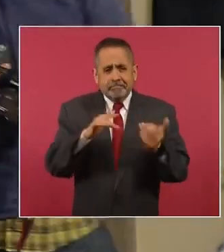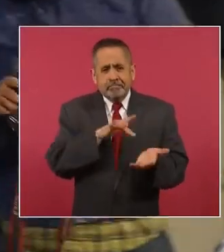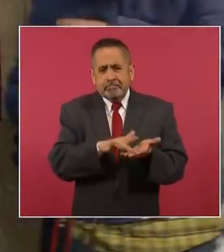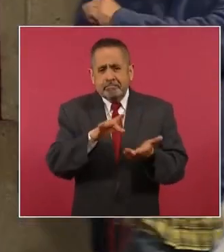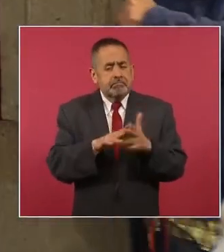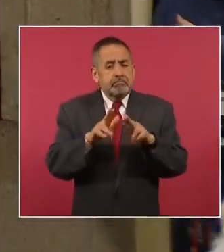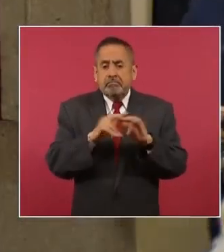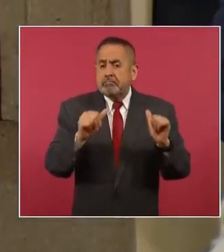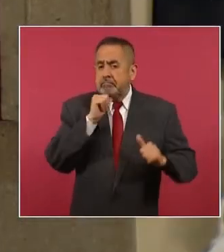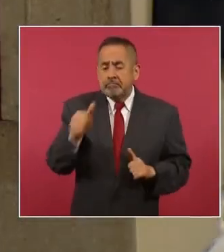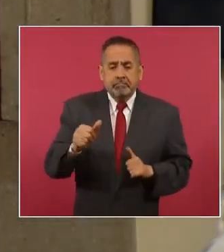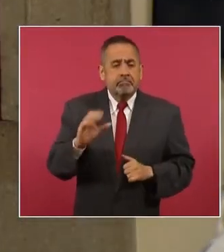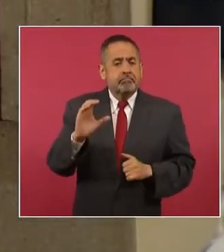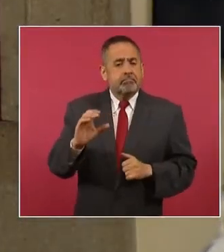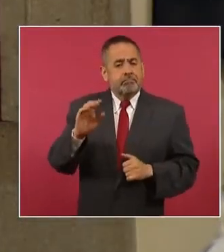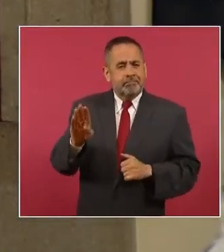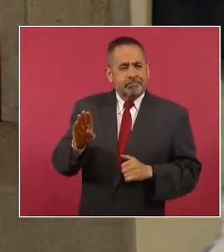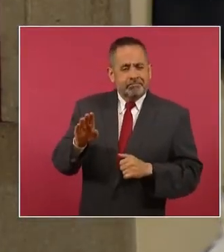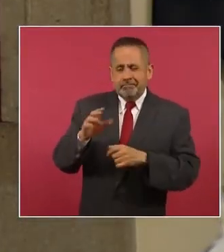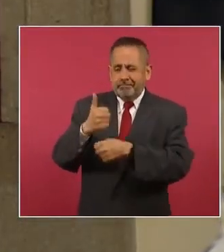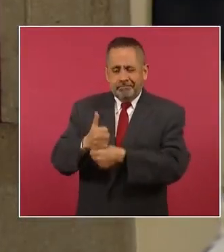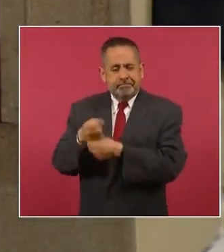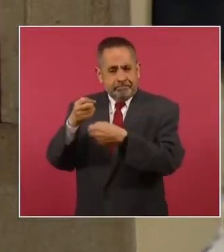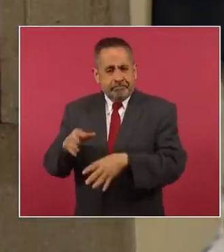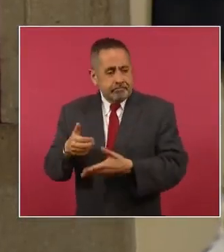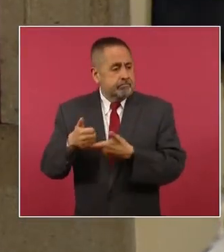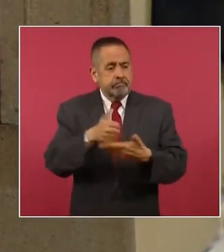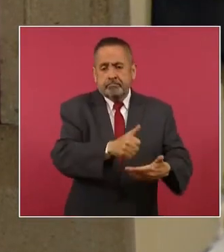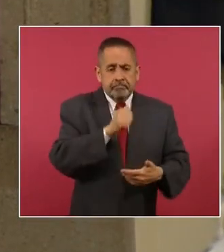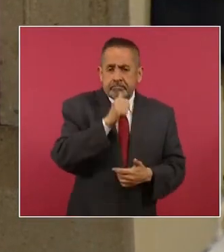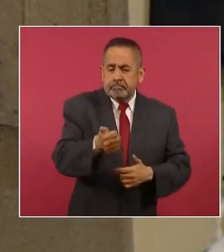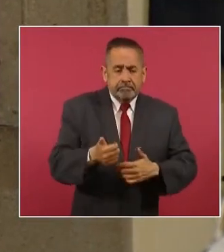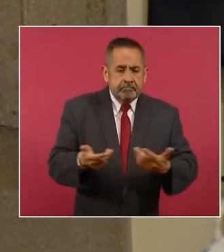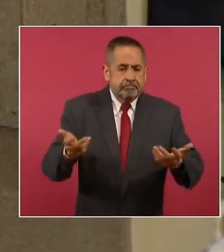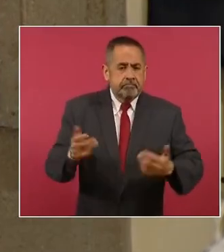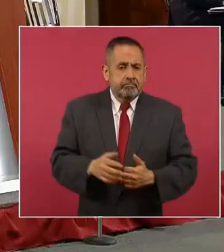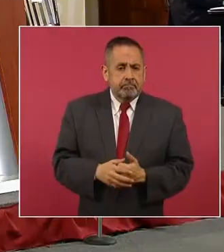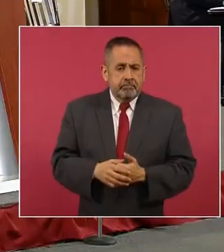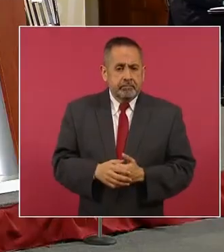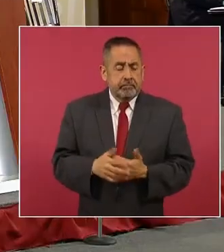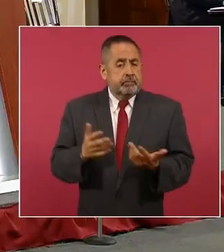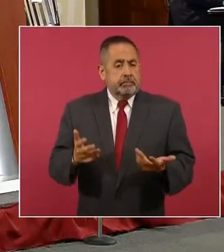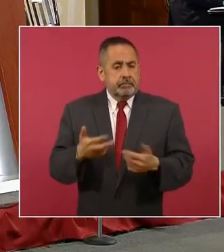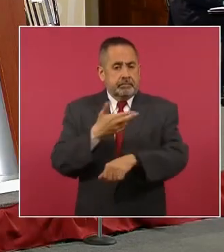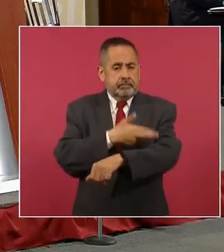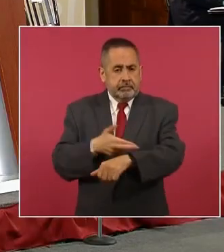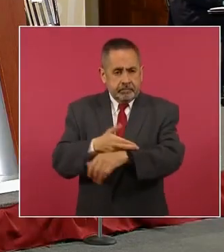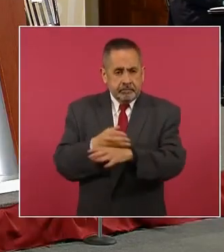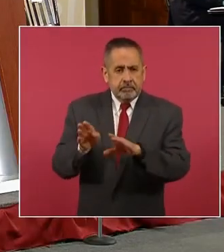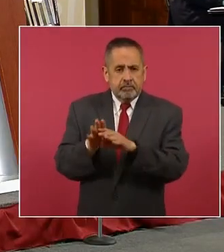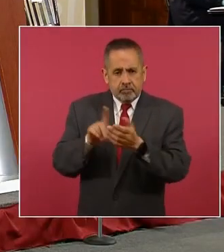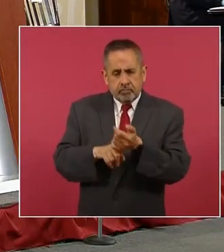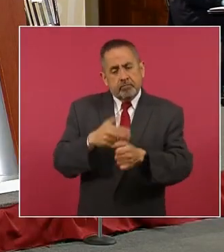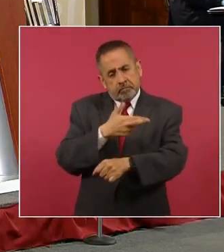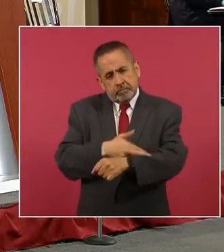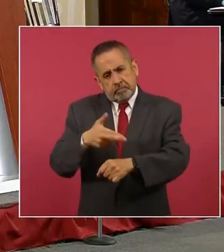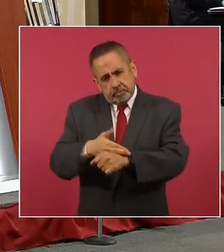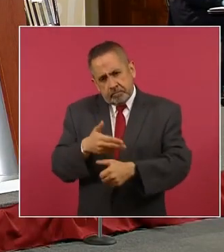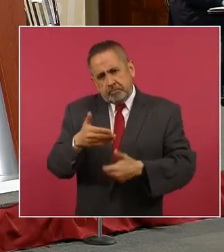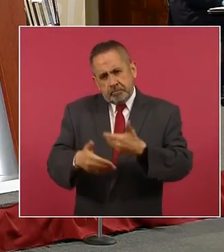apoyos por parte de la Comisión de Víctimas Estatal, en su caso. Y bueno, estamos en ese trámite